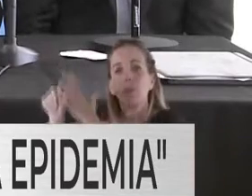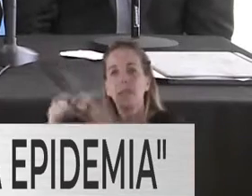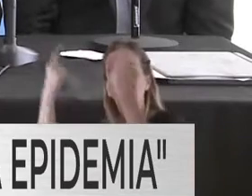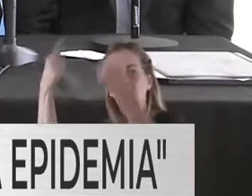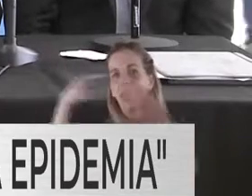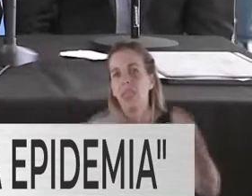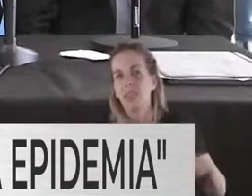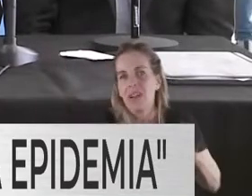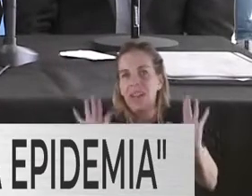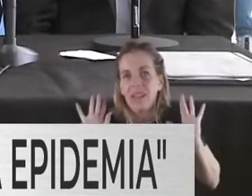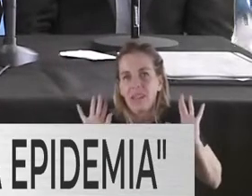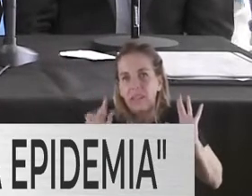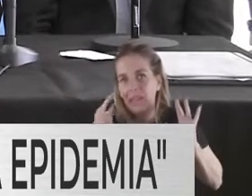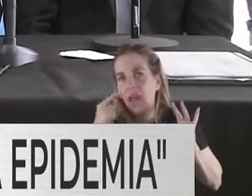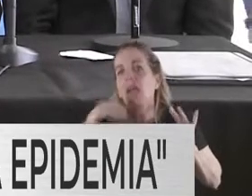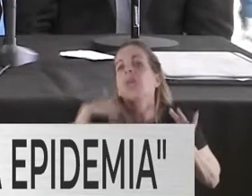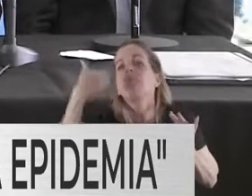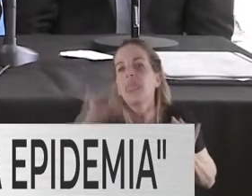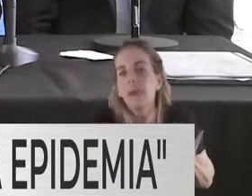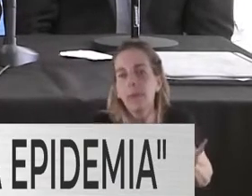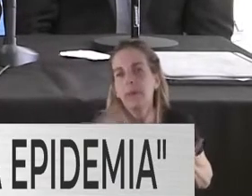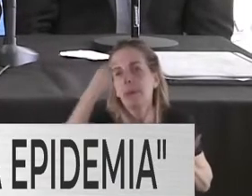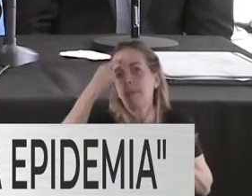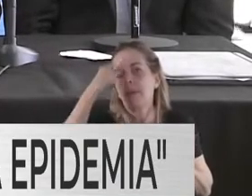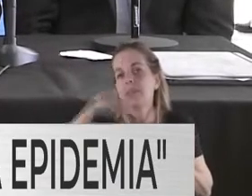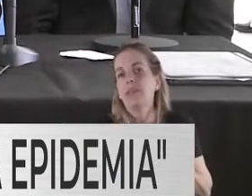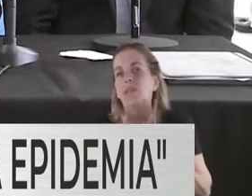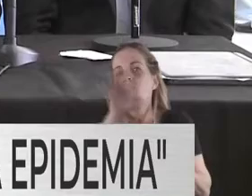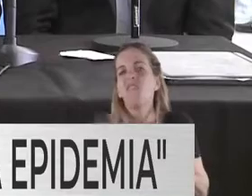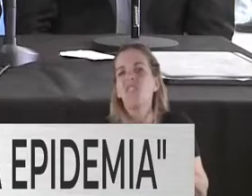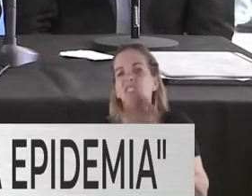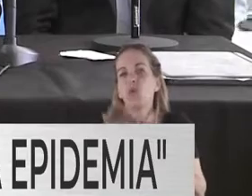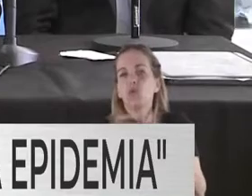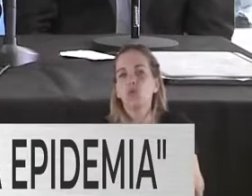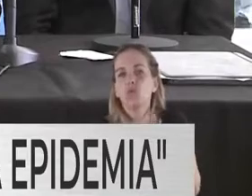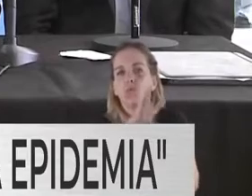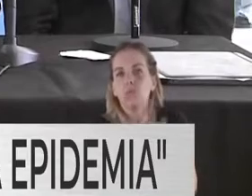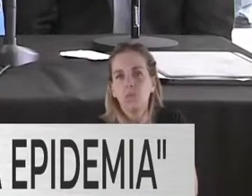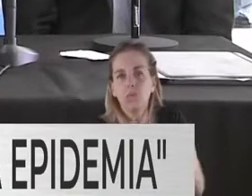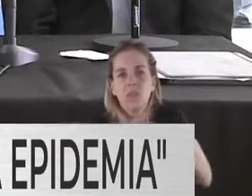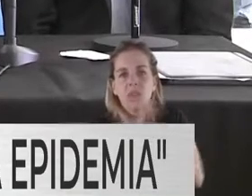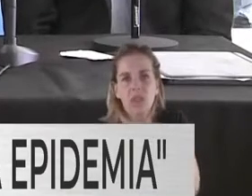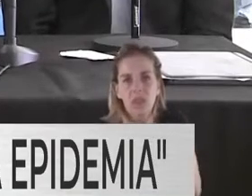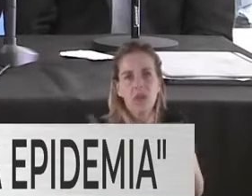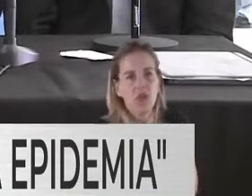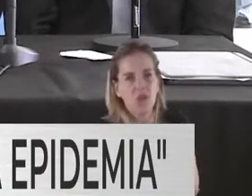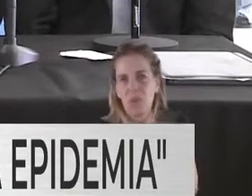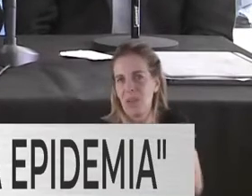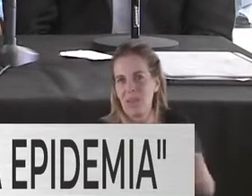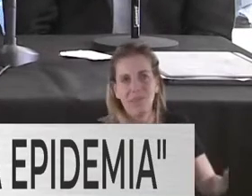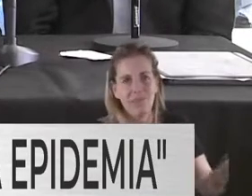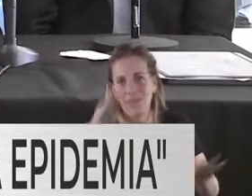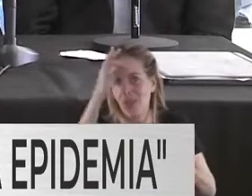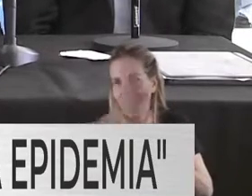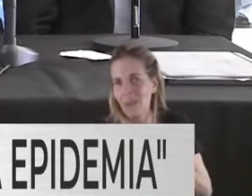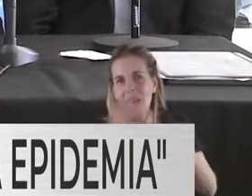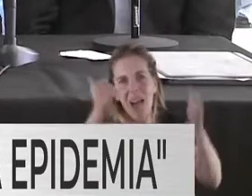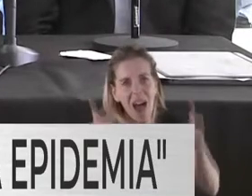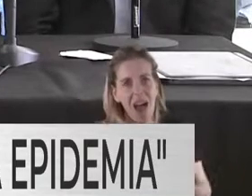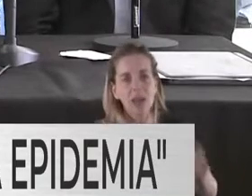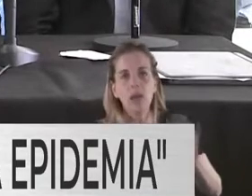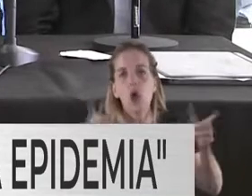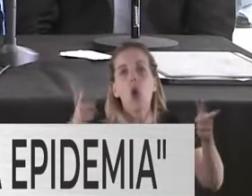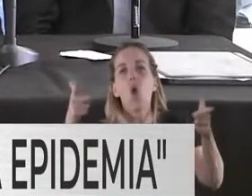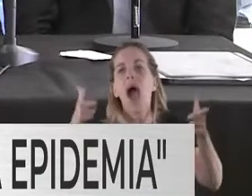y a partir de ahí se estima, como es un virus que no se puede eliminar, que es la enfermedad natural, no da inmunidad de por vida, y